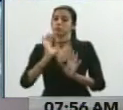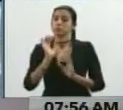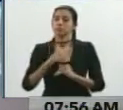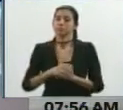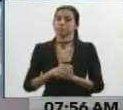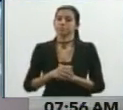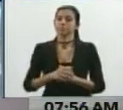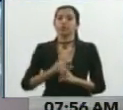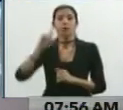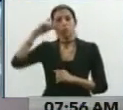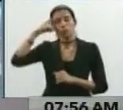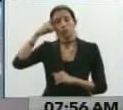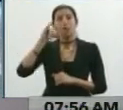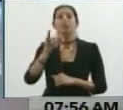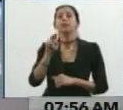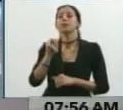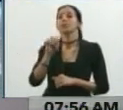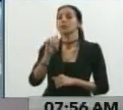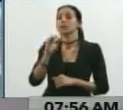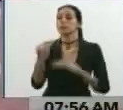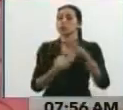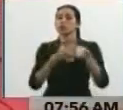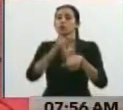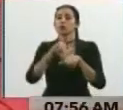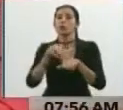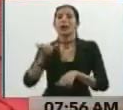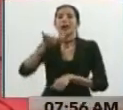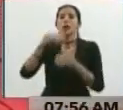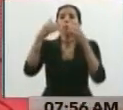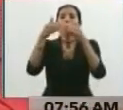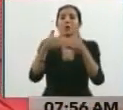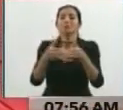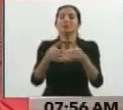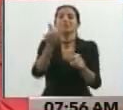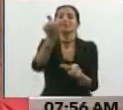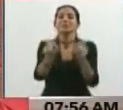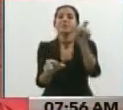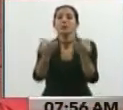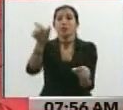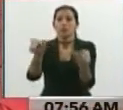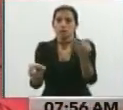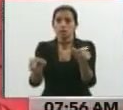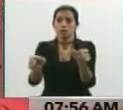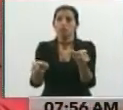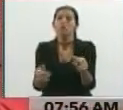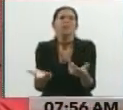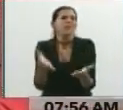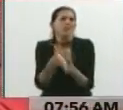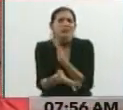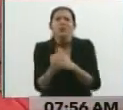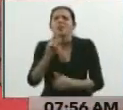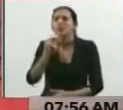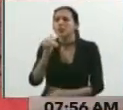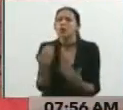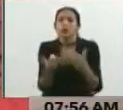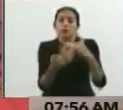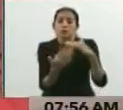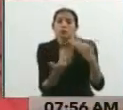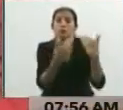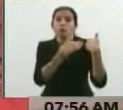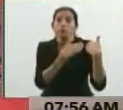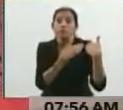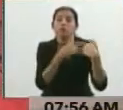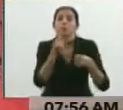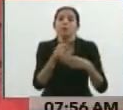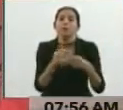nosotros queremos recordar que el inac es el instituto nacional de aeronáutica civil es el organismo competente por el gobierno bolivariano para regular